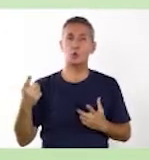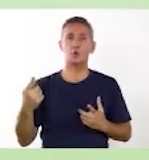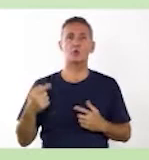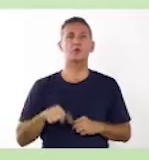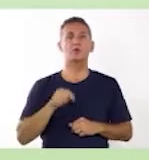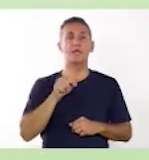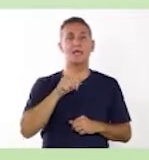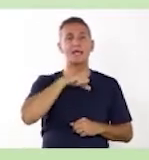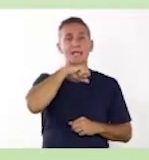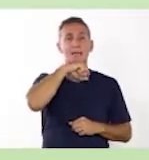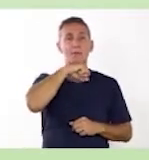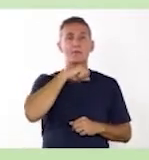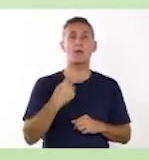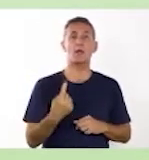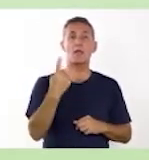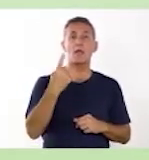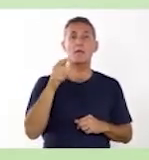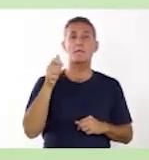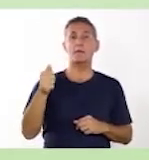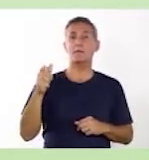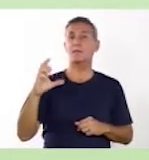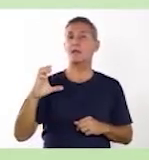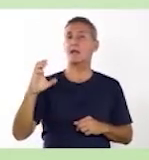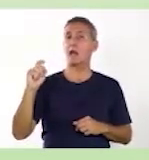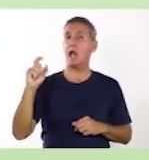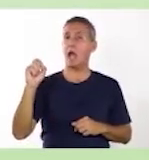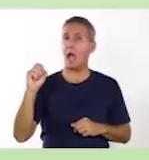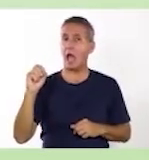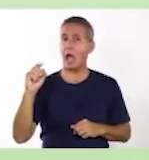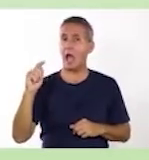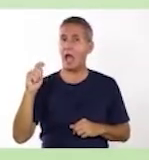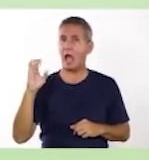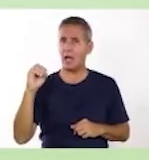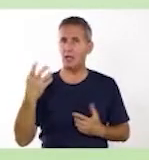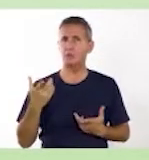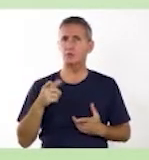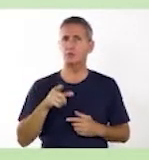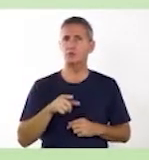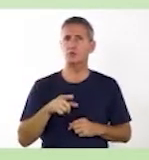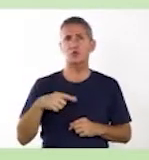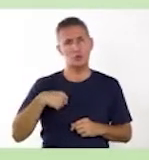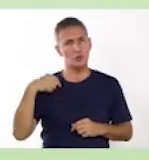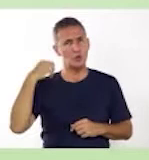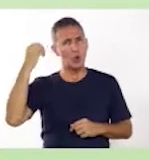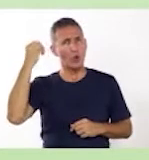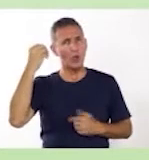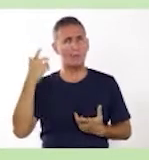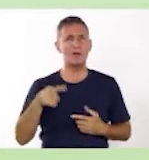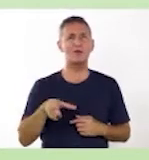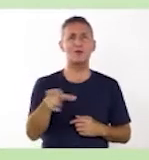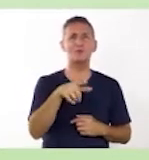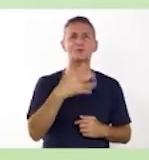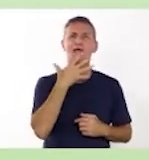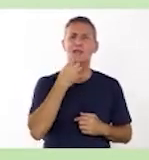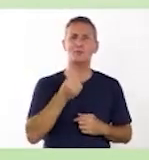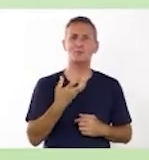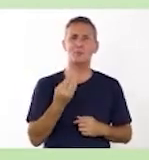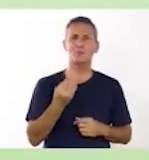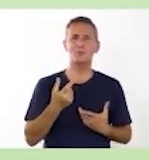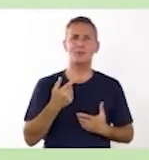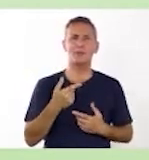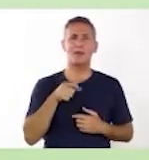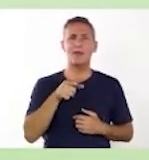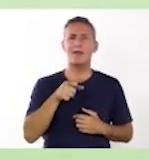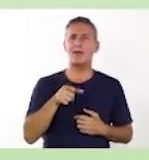Esta Madame Pernell, que en el primer acto, me imagino que a ustedes le gustó bastante y se rieron bastante,